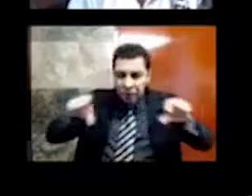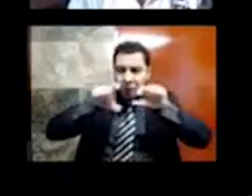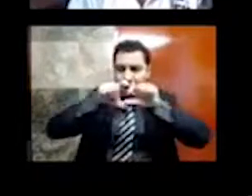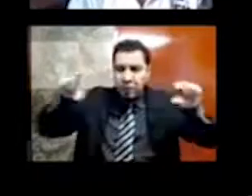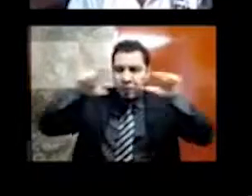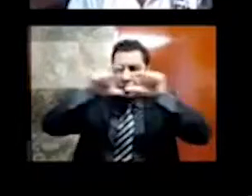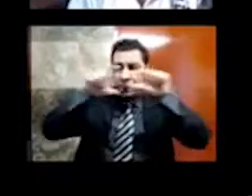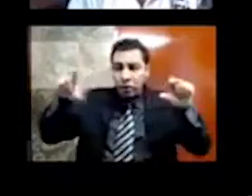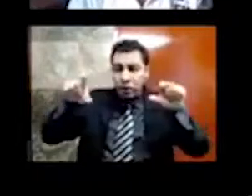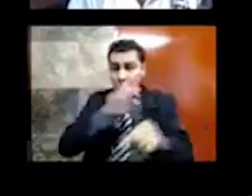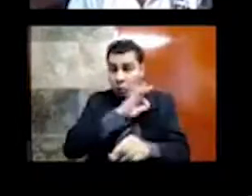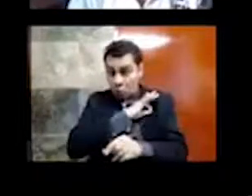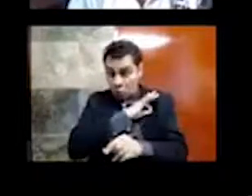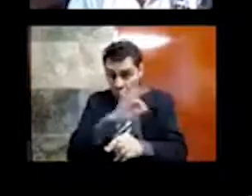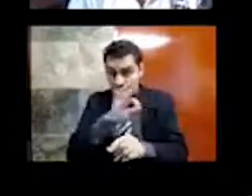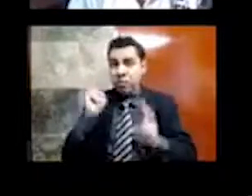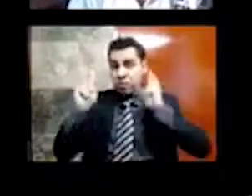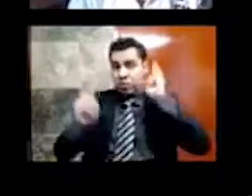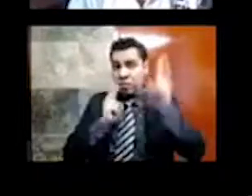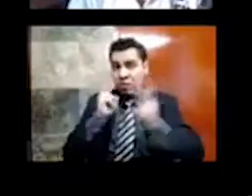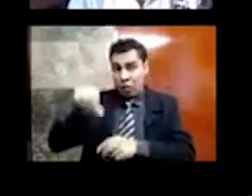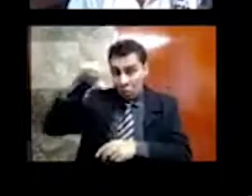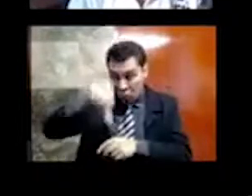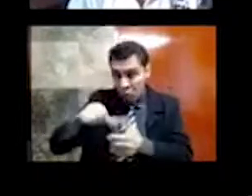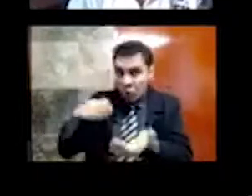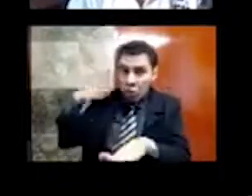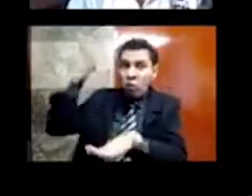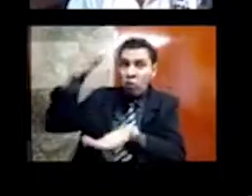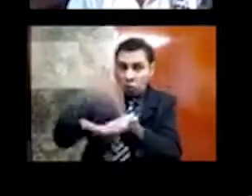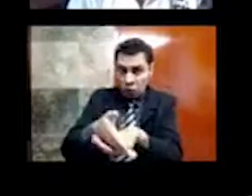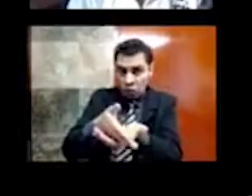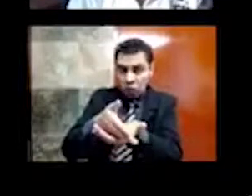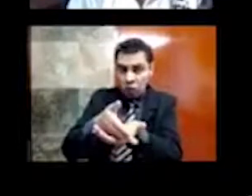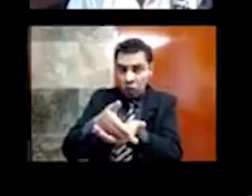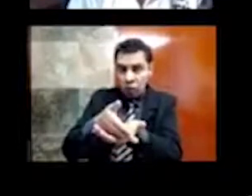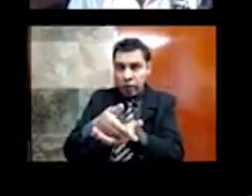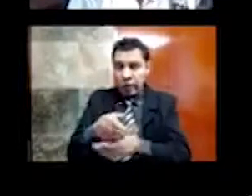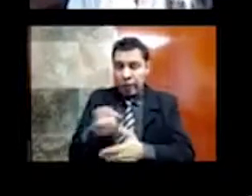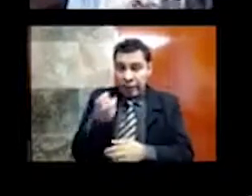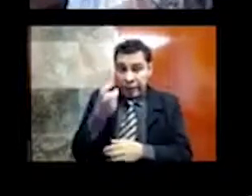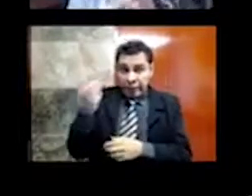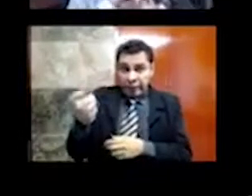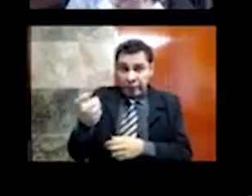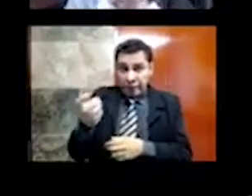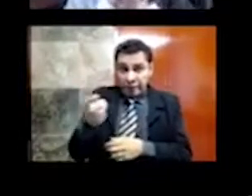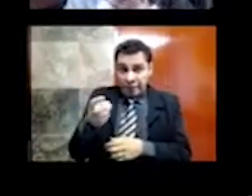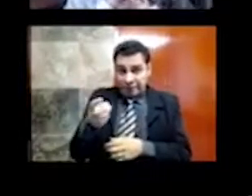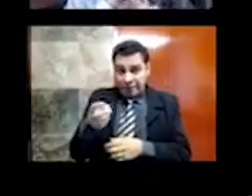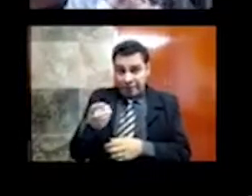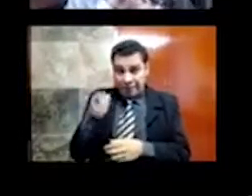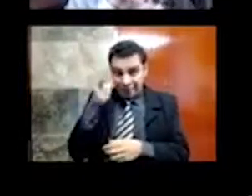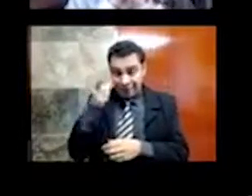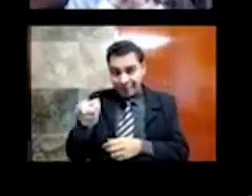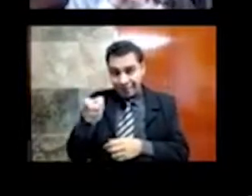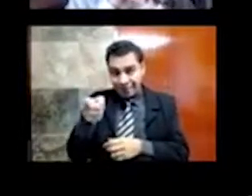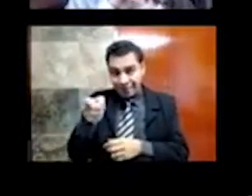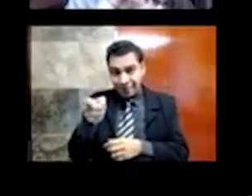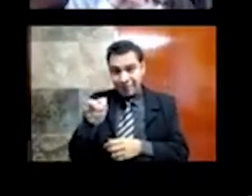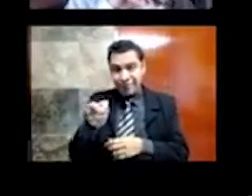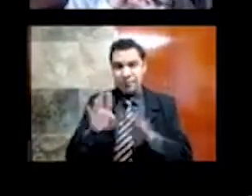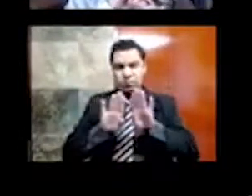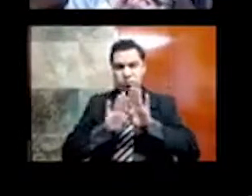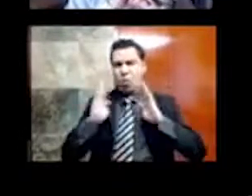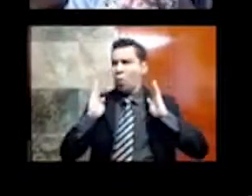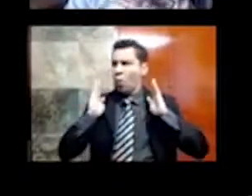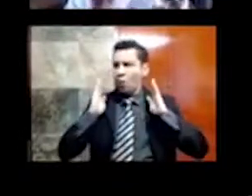visitar, que a mí me tocó, que es una maravilla, también está el mural de las estrellas, ¿no? O sea, sí, varias subestructuras que tienen unos murales magníficos, y